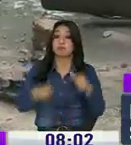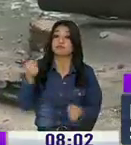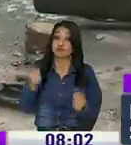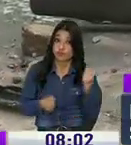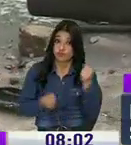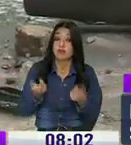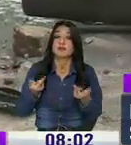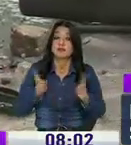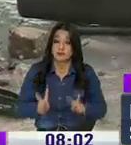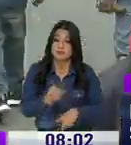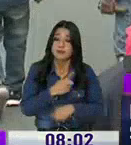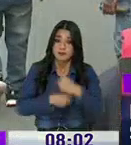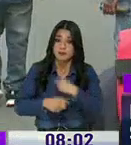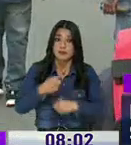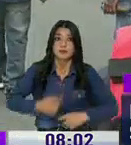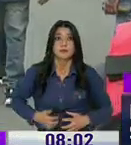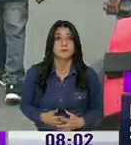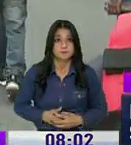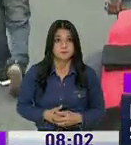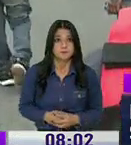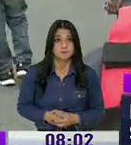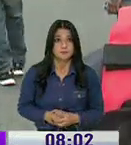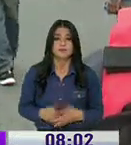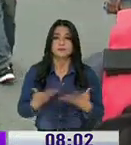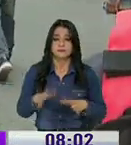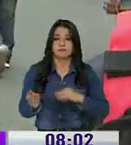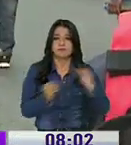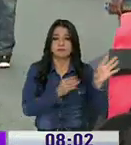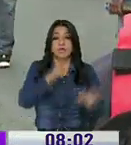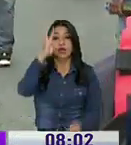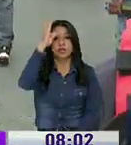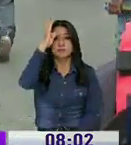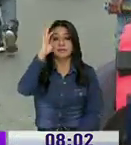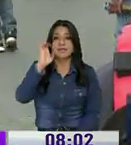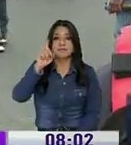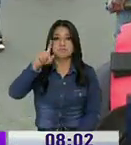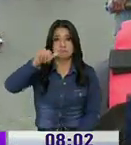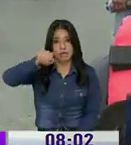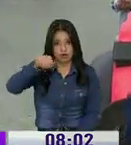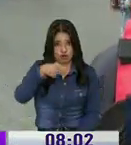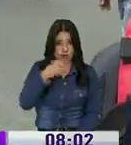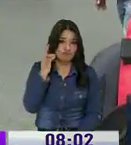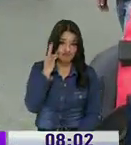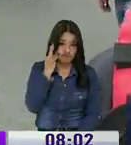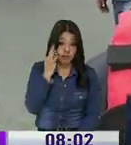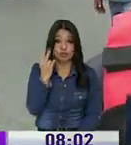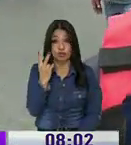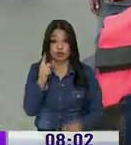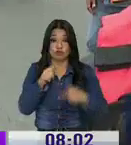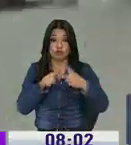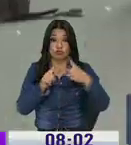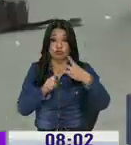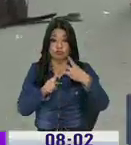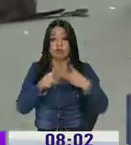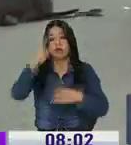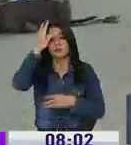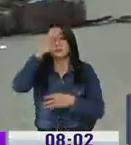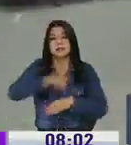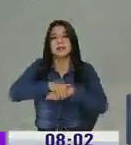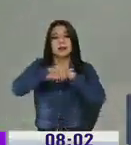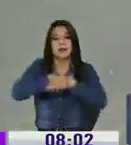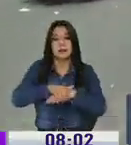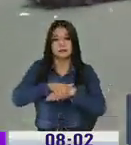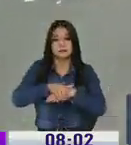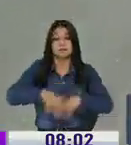es parte de los heridos. Fueron trasladadas al Hospital Eugenio Espejo, al HCAM, y 2 pacientes al Hospital Inglés. La